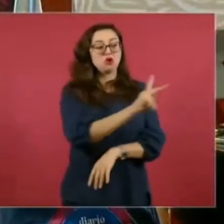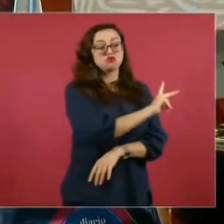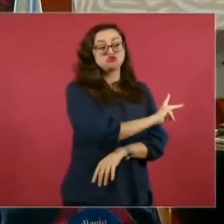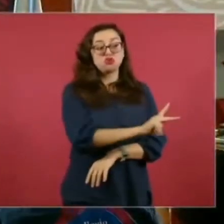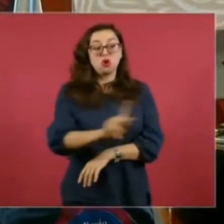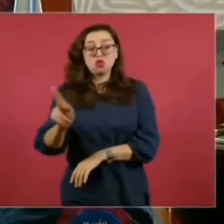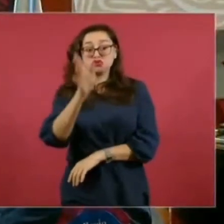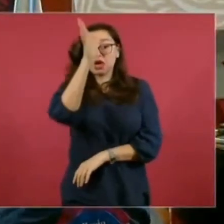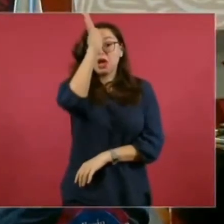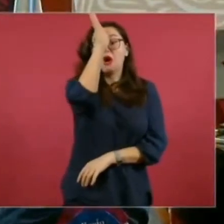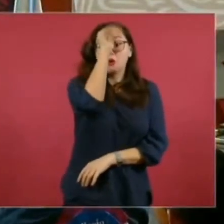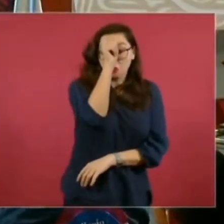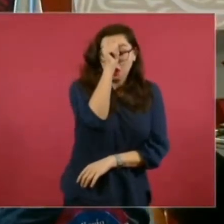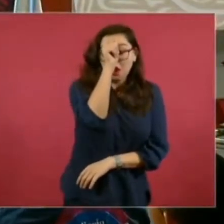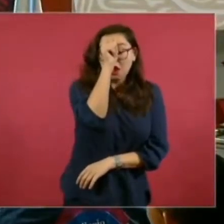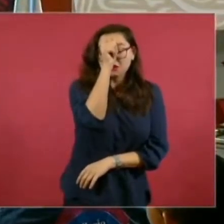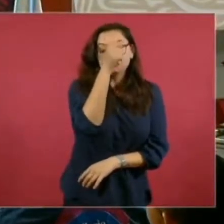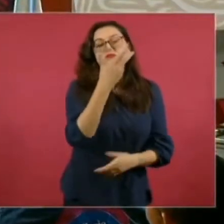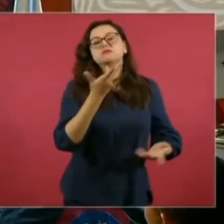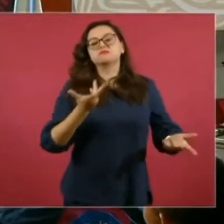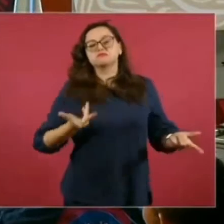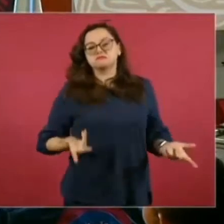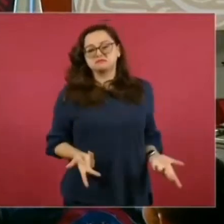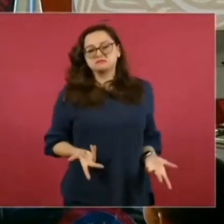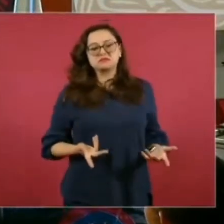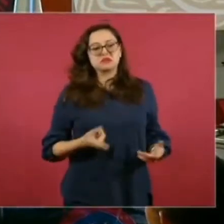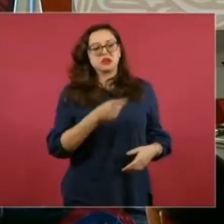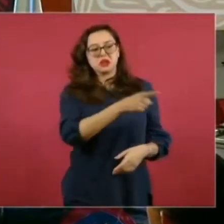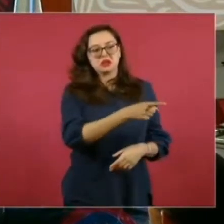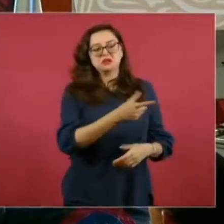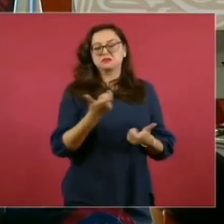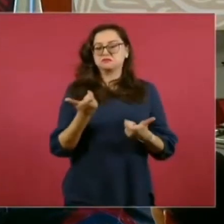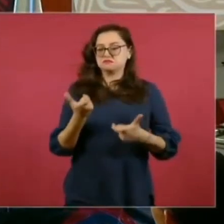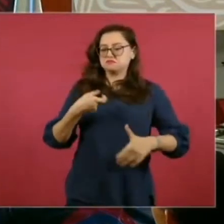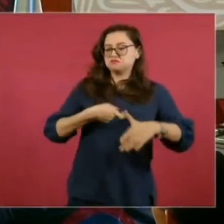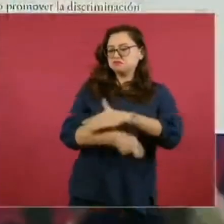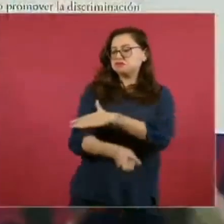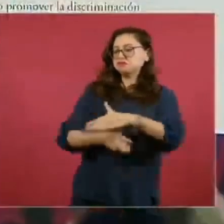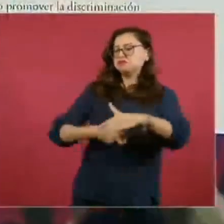sentido que exigían los traficantes de influencias,